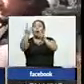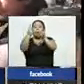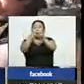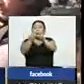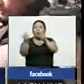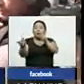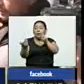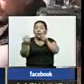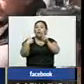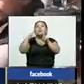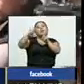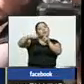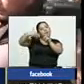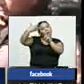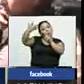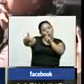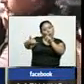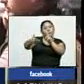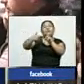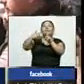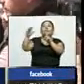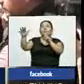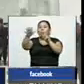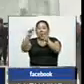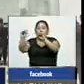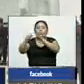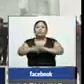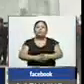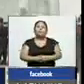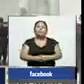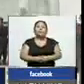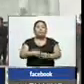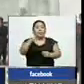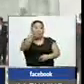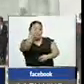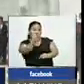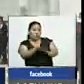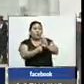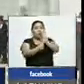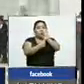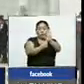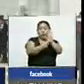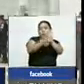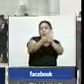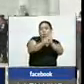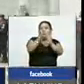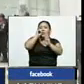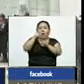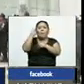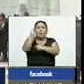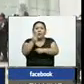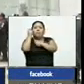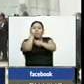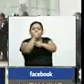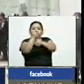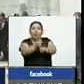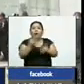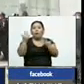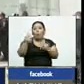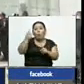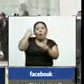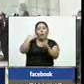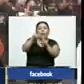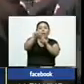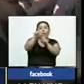decida y posteriormente ir con el doctor Durazo. Un representante policial dijo que los manifestantes esperaban la llegada de Alfonso